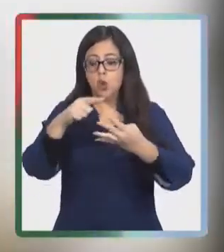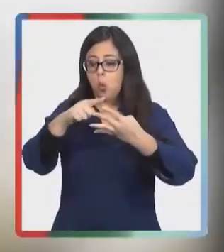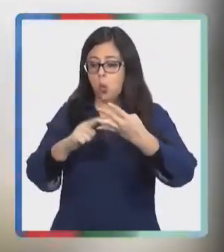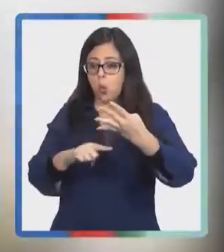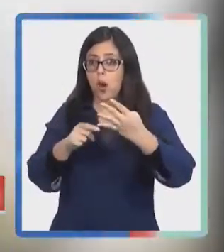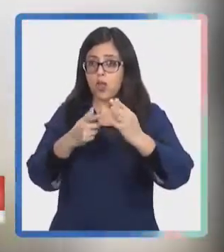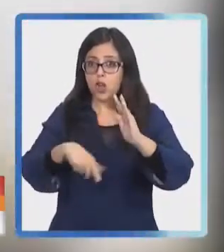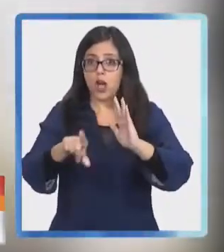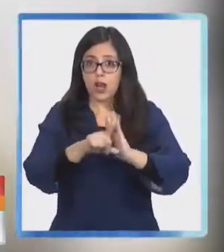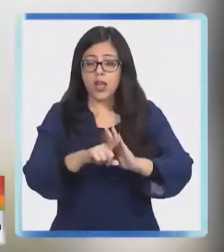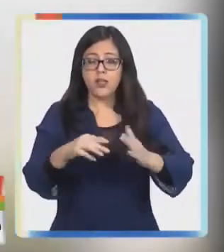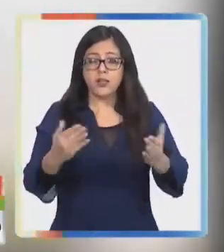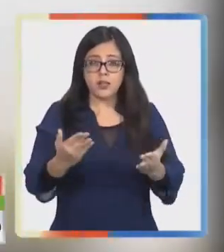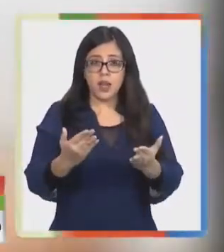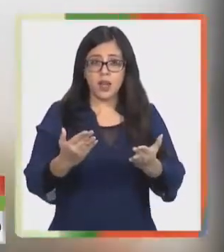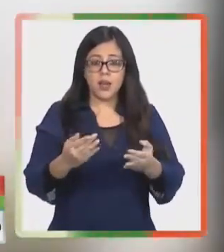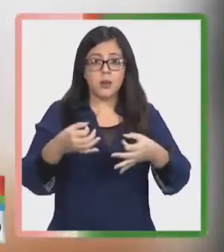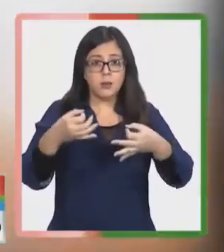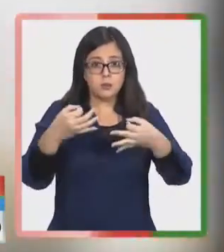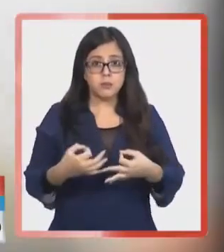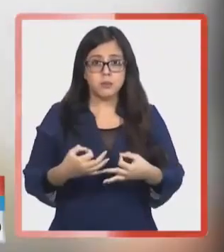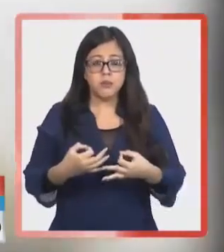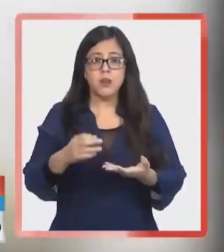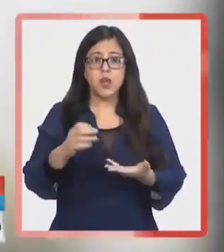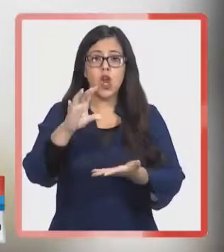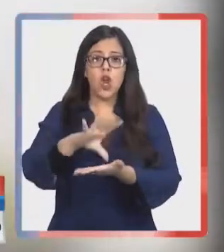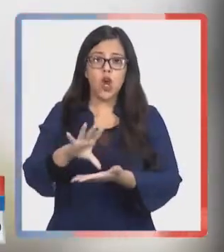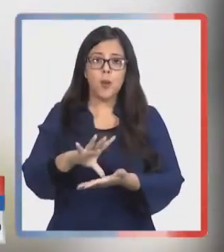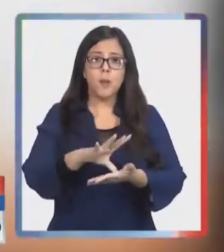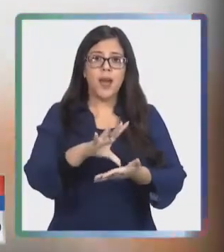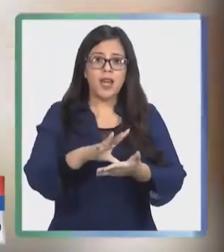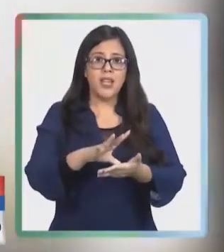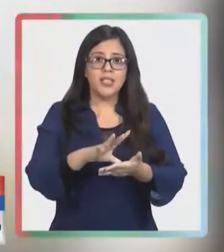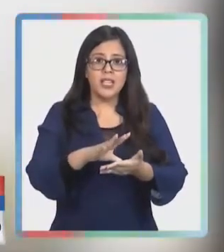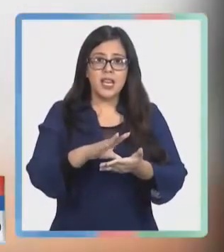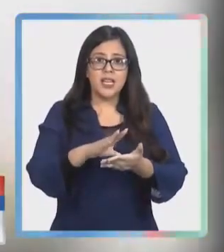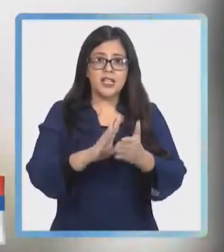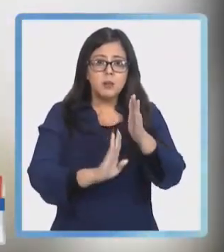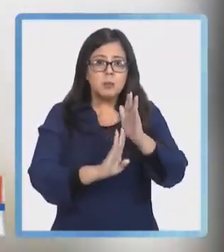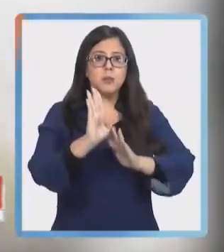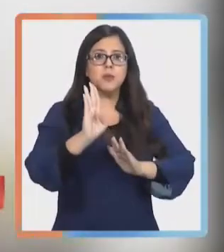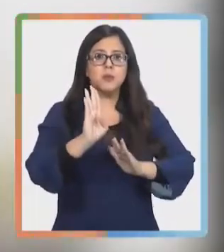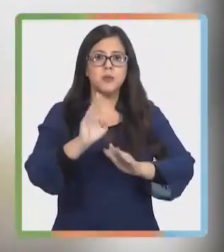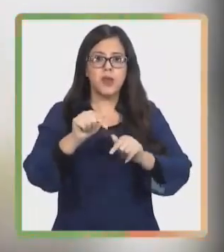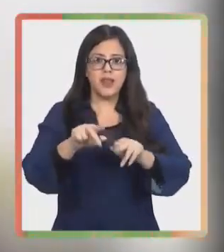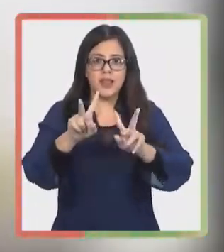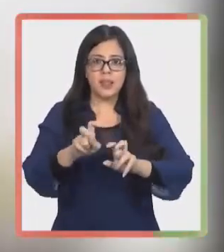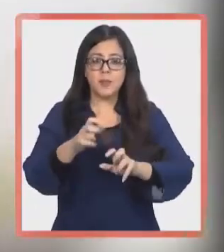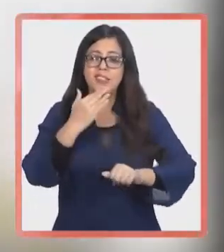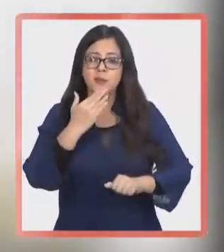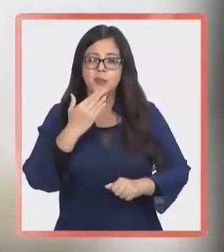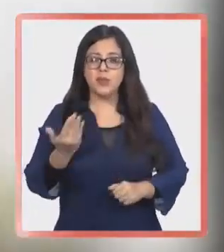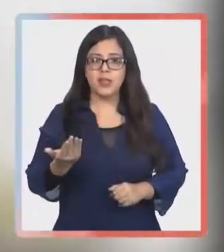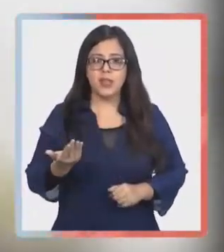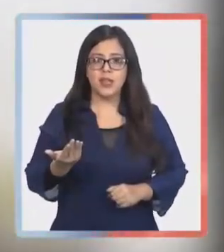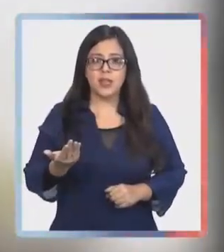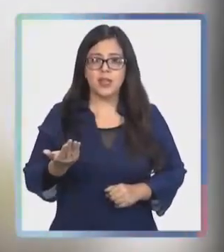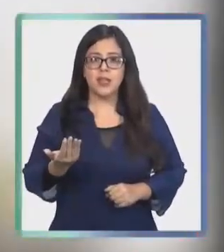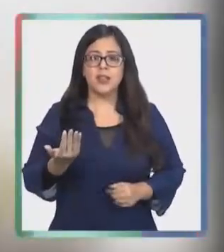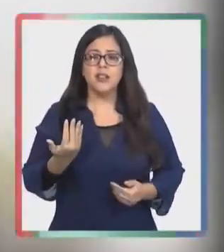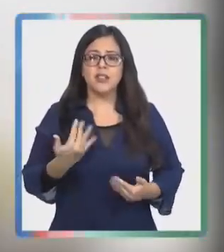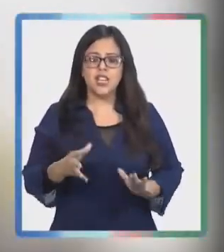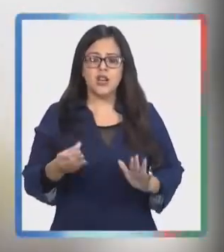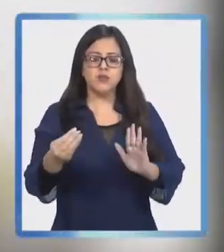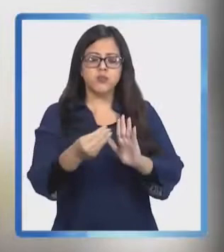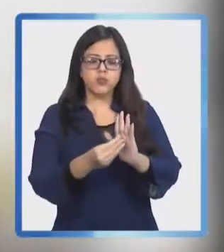4 legislaciones no solamente nos colocan en los países que son punteros en estas materias en el mundo, sino que también vienen